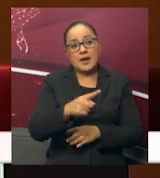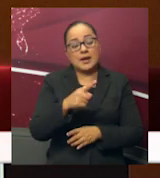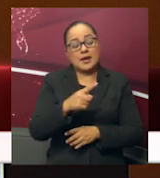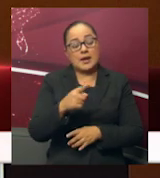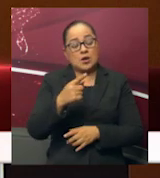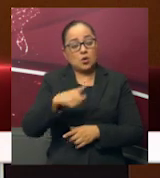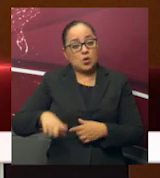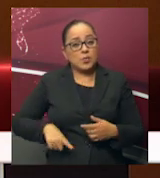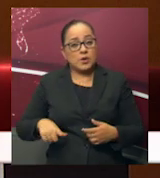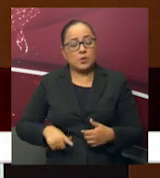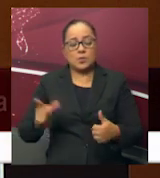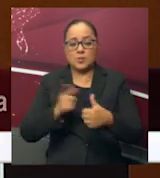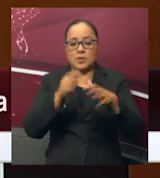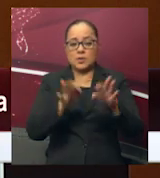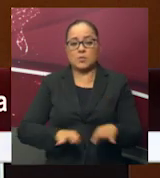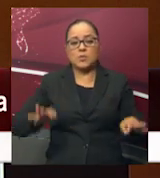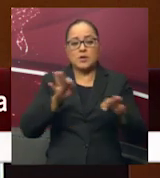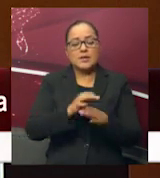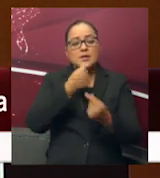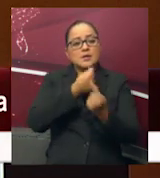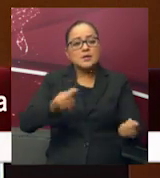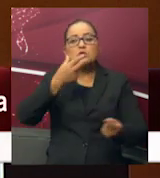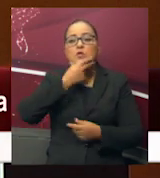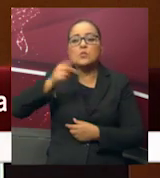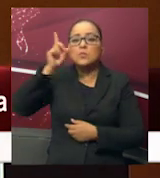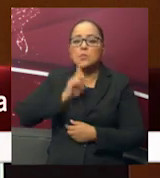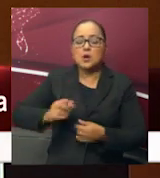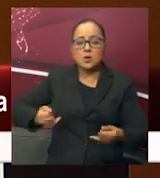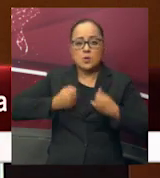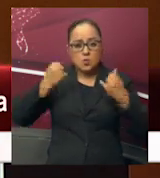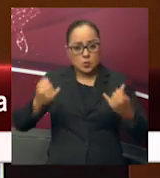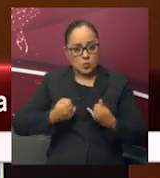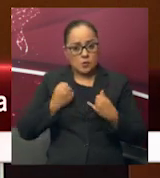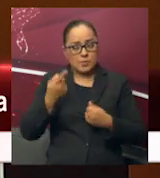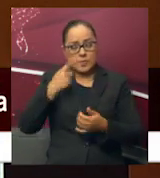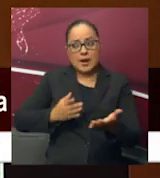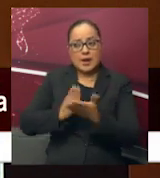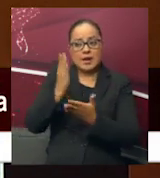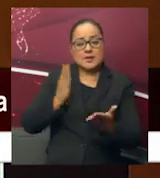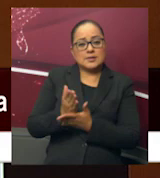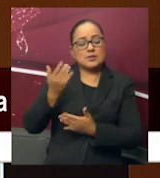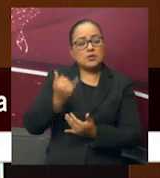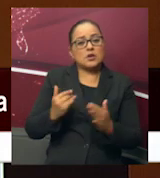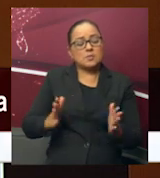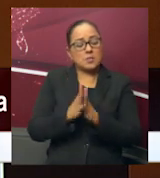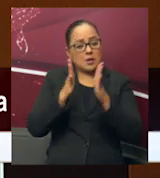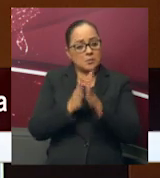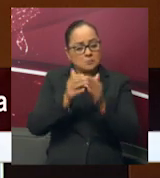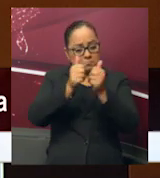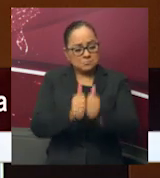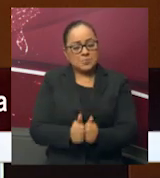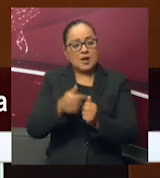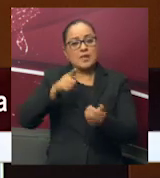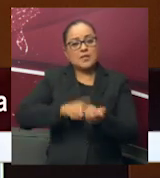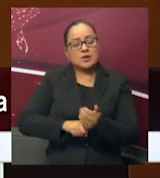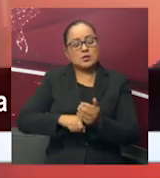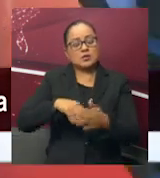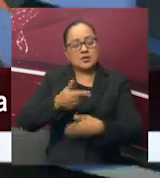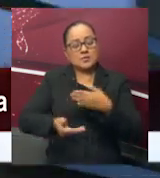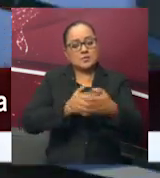de los niños, niñas, adolescentes y jóvenes para el acceso, permanencia y participación en los servicios